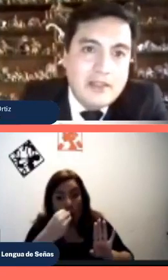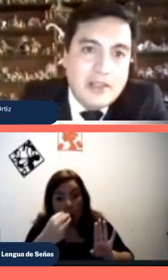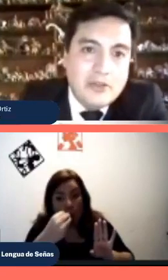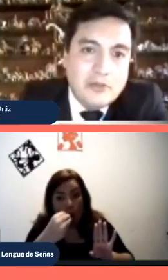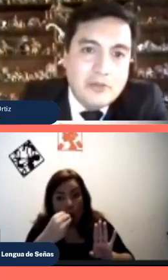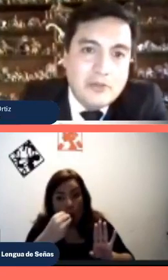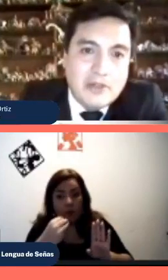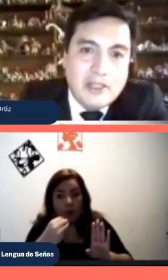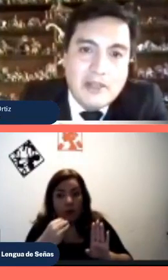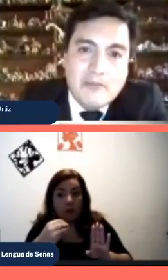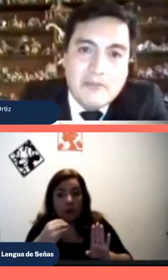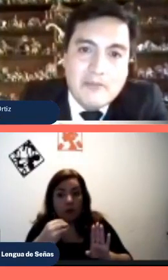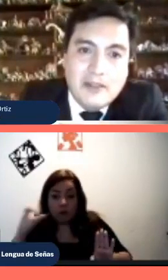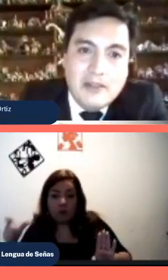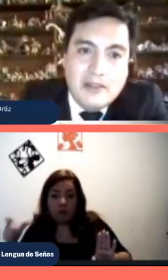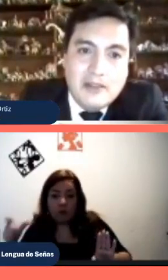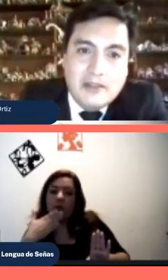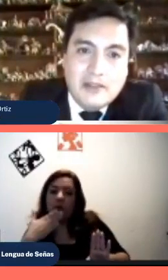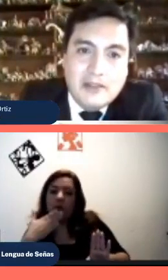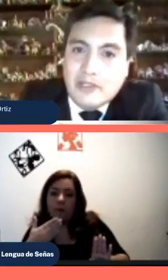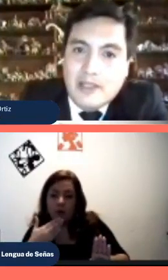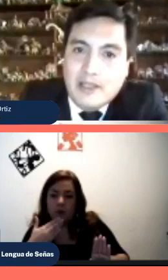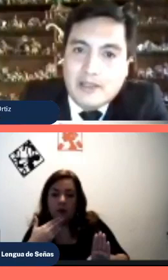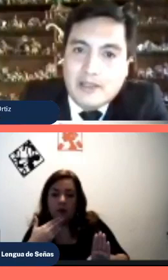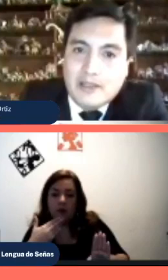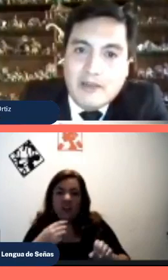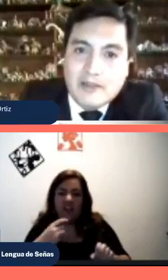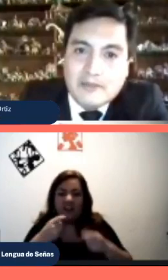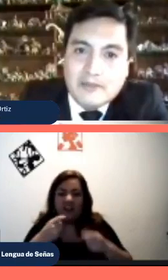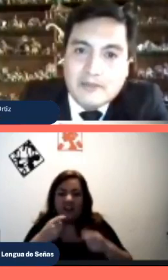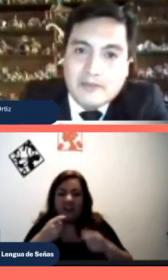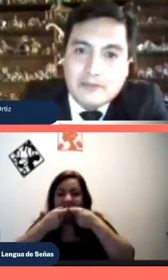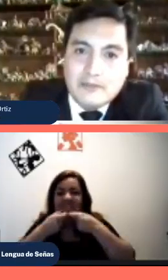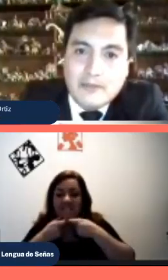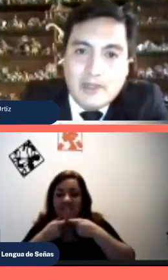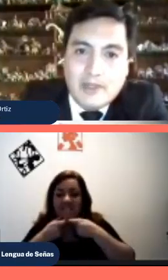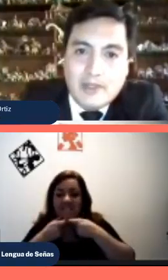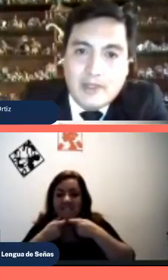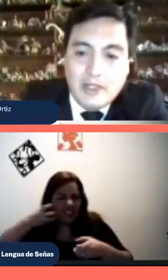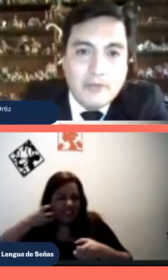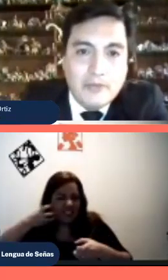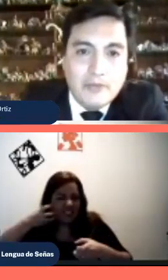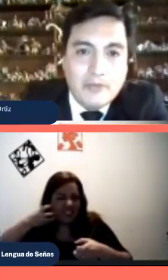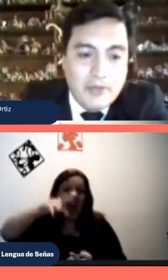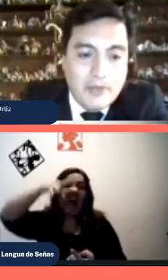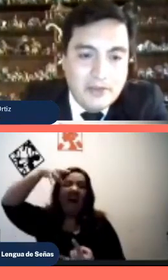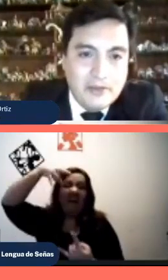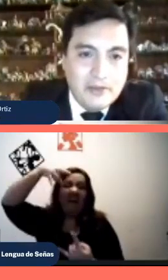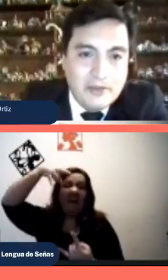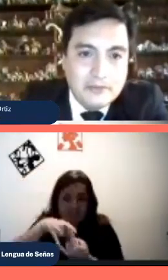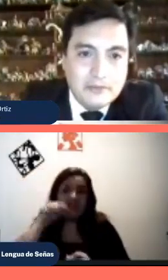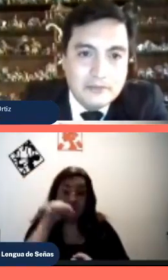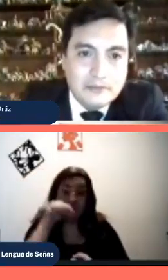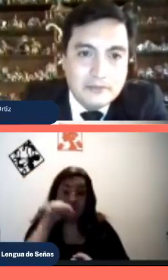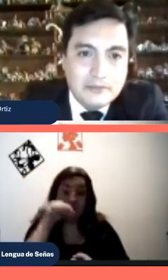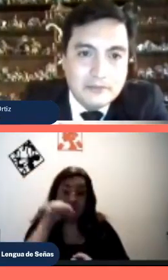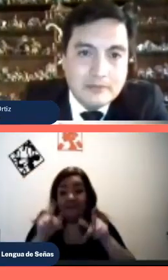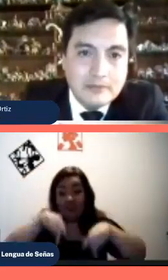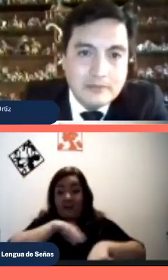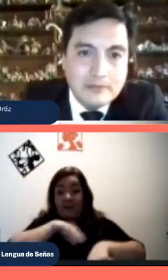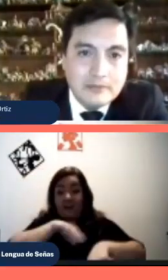de seres humanos, sino que también de los tigres dientes de sable, que rondaron por nuestro país.